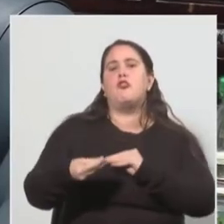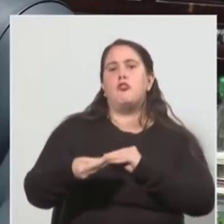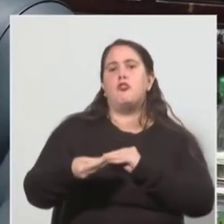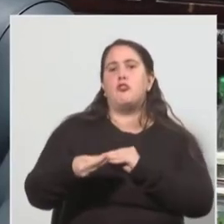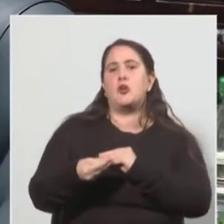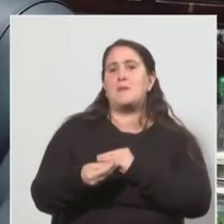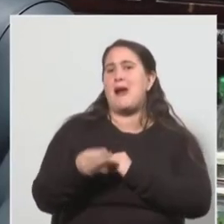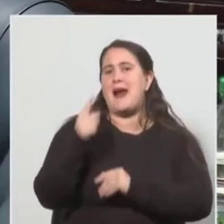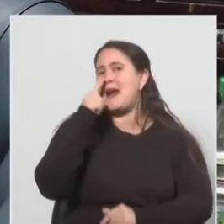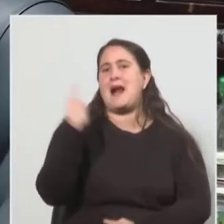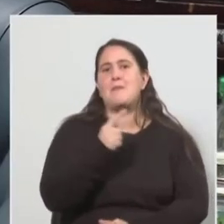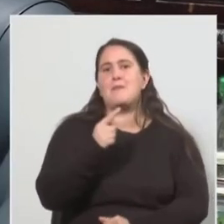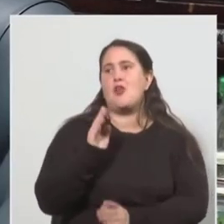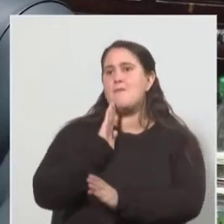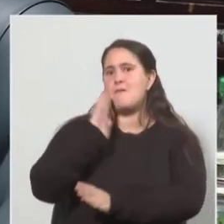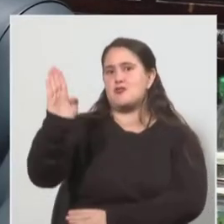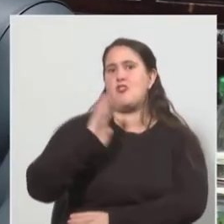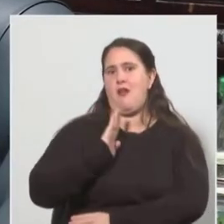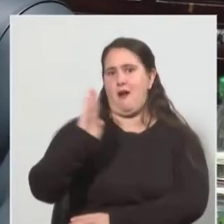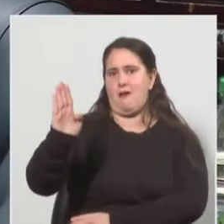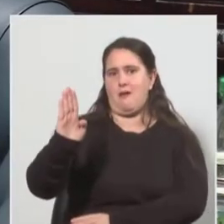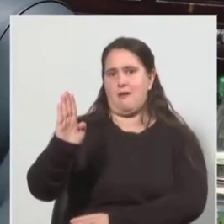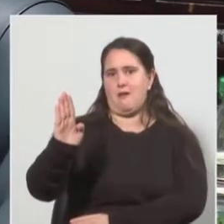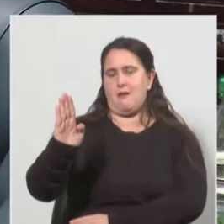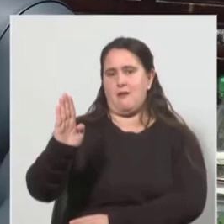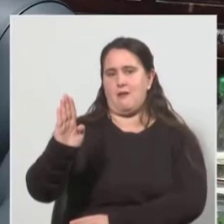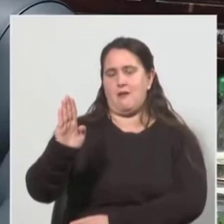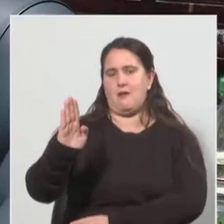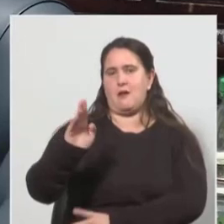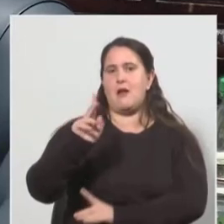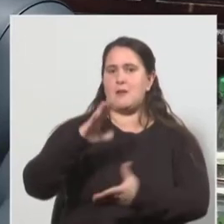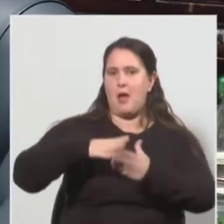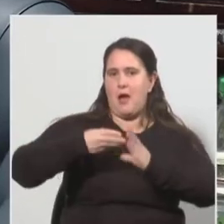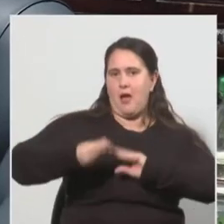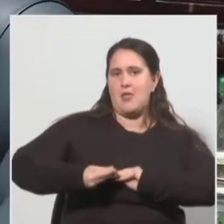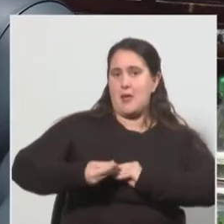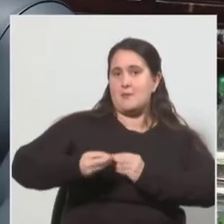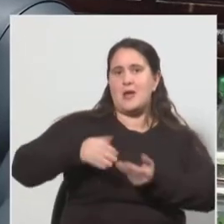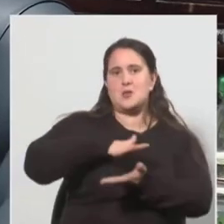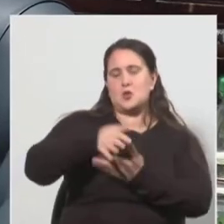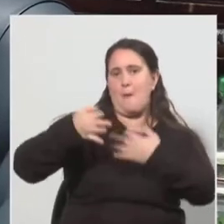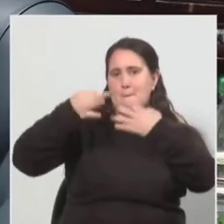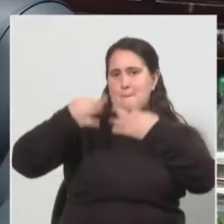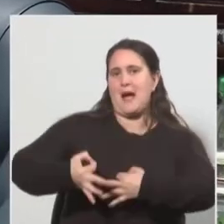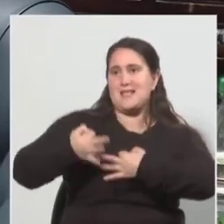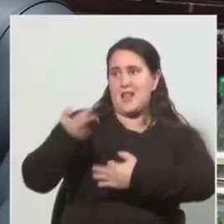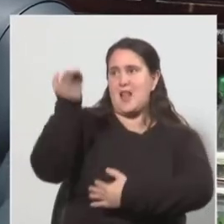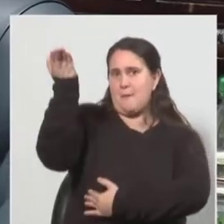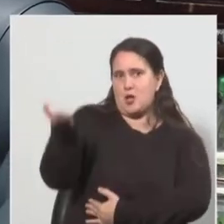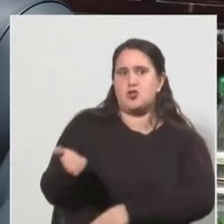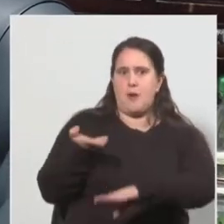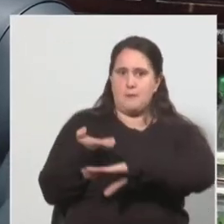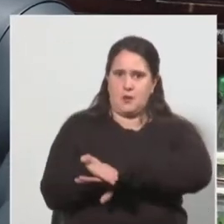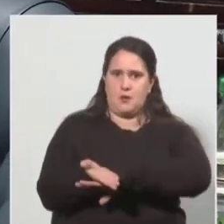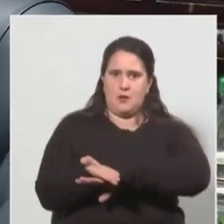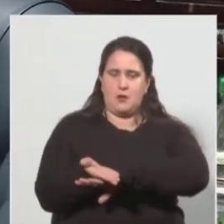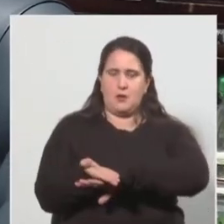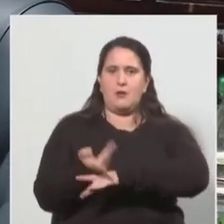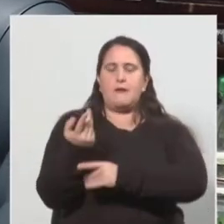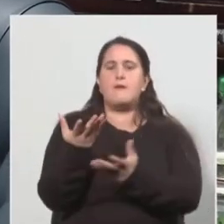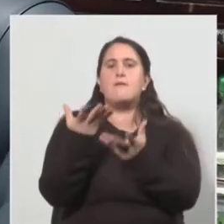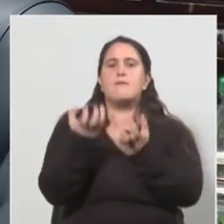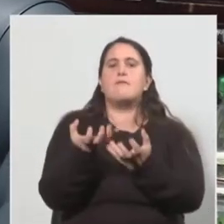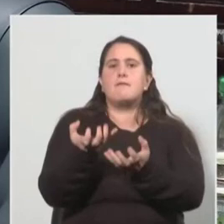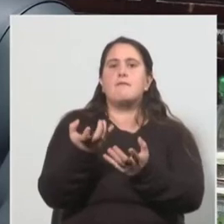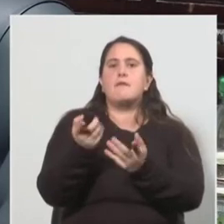mecanismo exprés y personalizado, adaptado a las peculiares necesidades del solicitante que